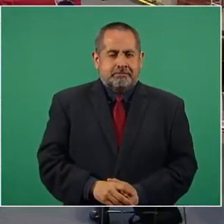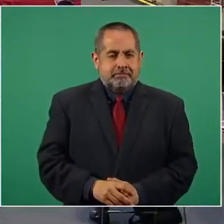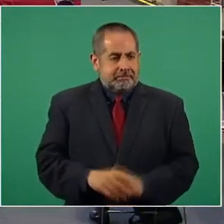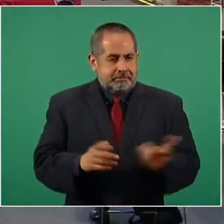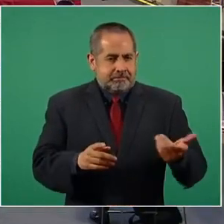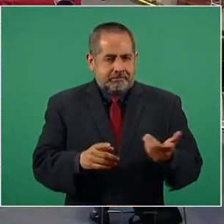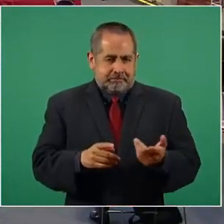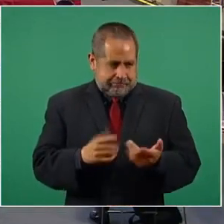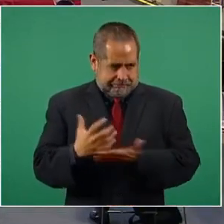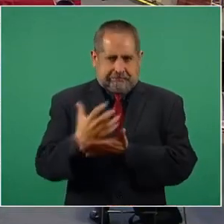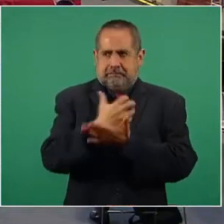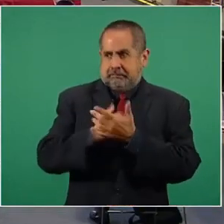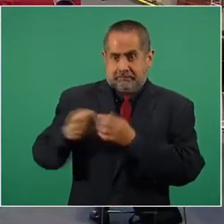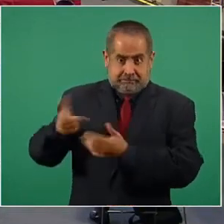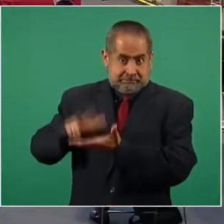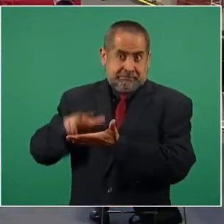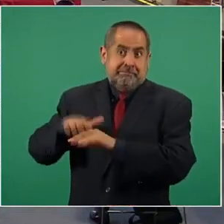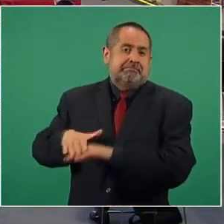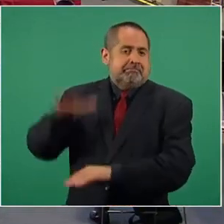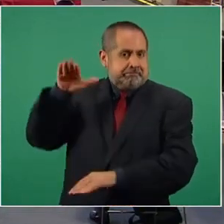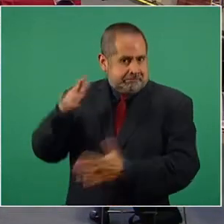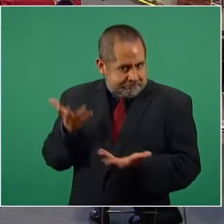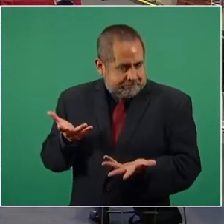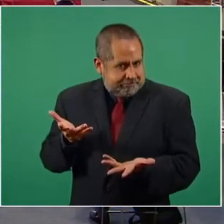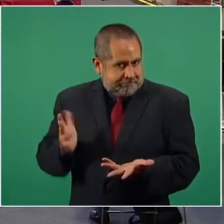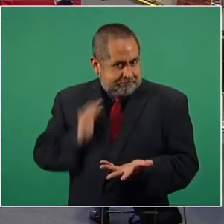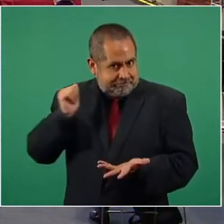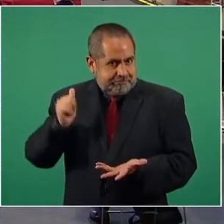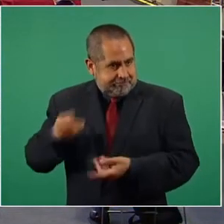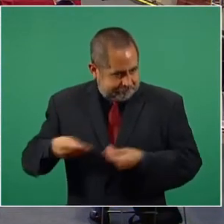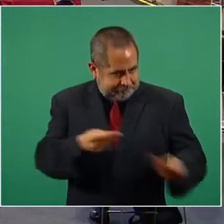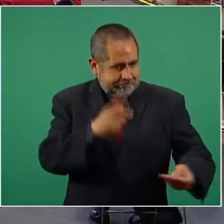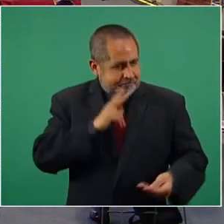Se va a rayar con la plusvalía de la quinta.